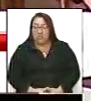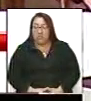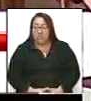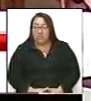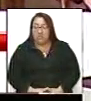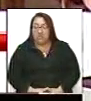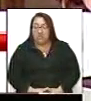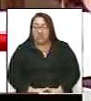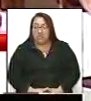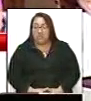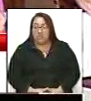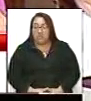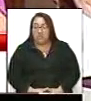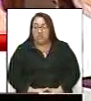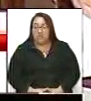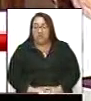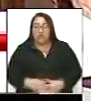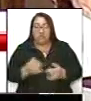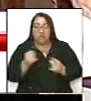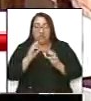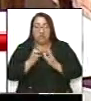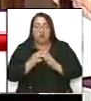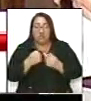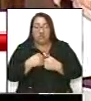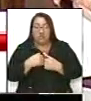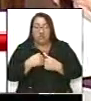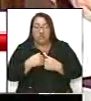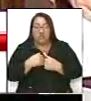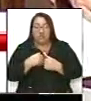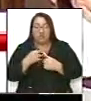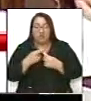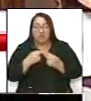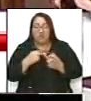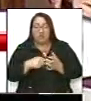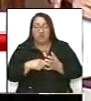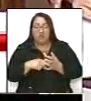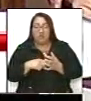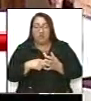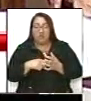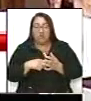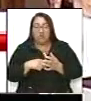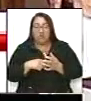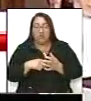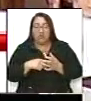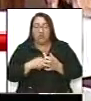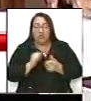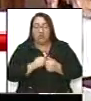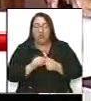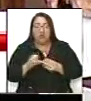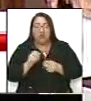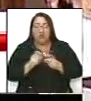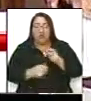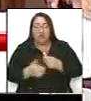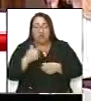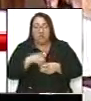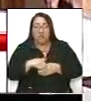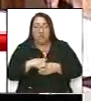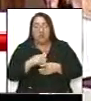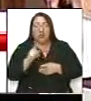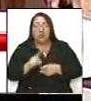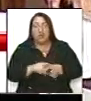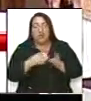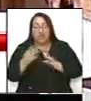Todos. ¿Qué tenemos para el día de hoy, por ejemplo? Los relacionados a los impedimentos para ser candidato.